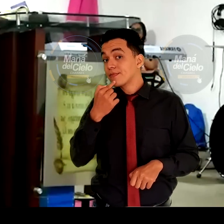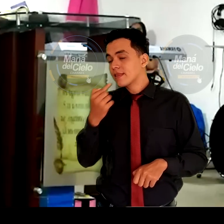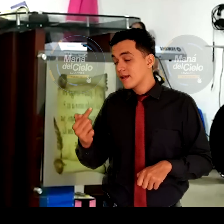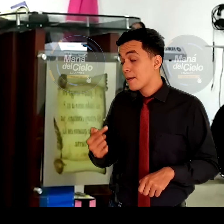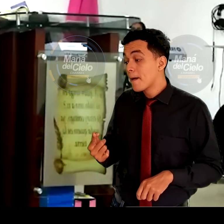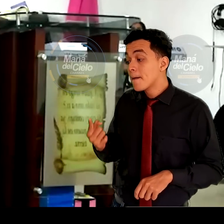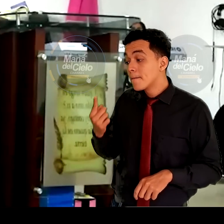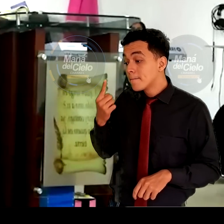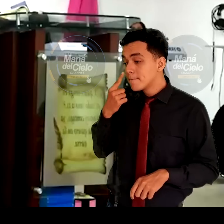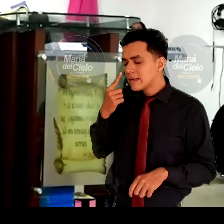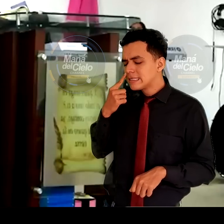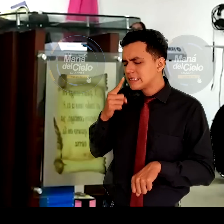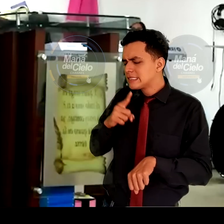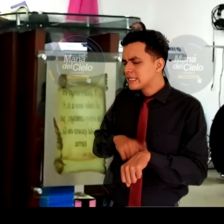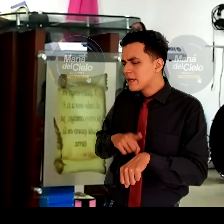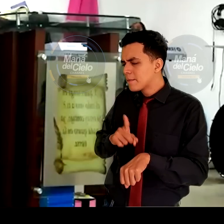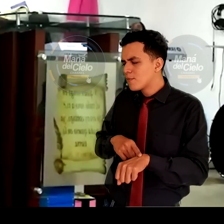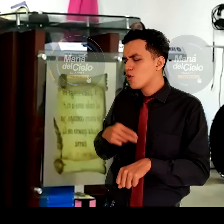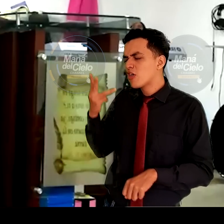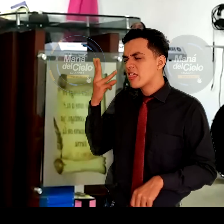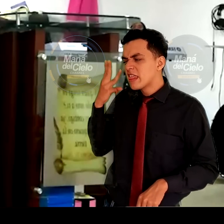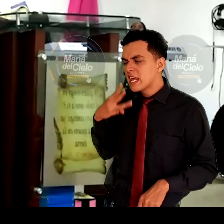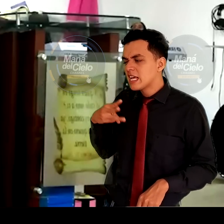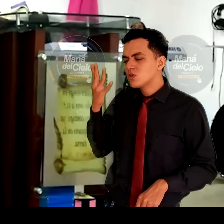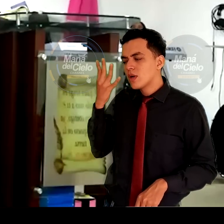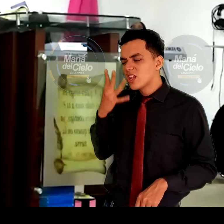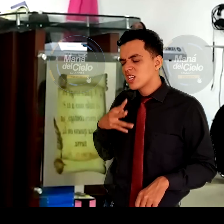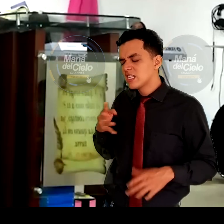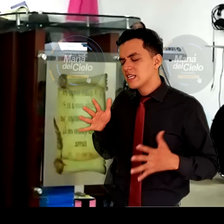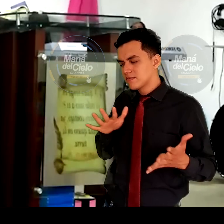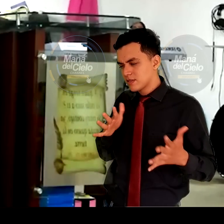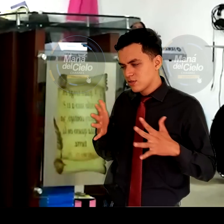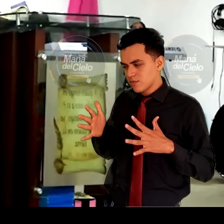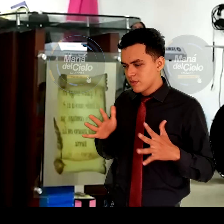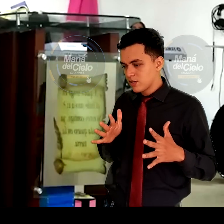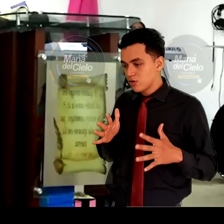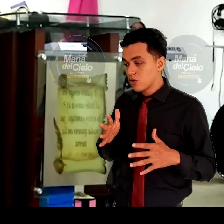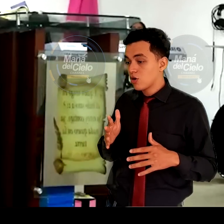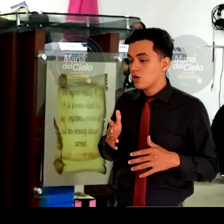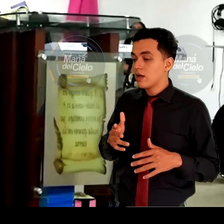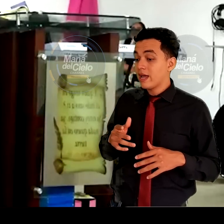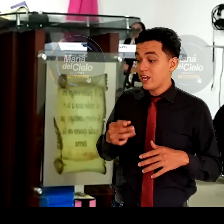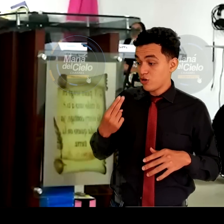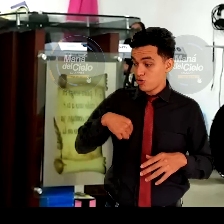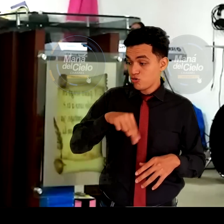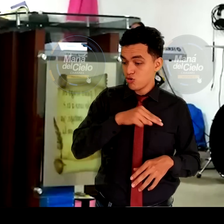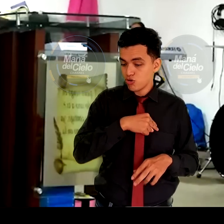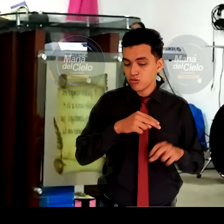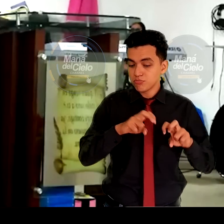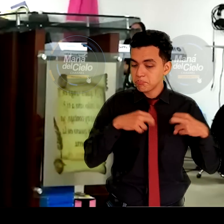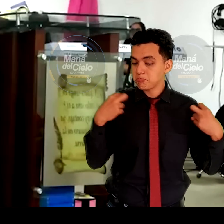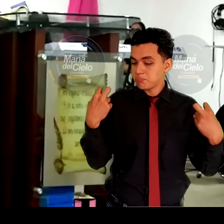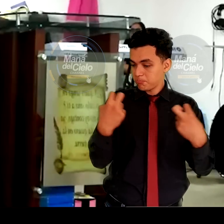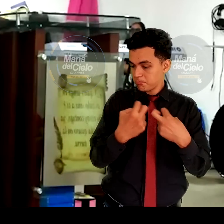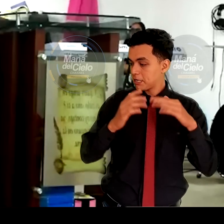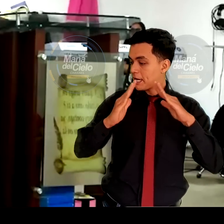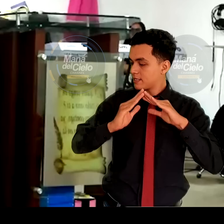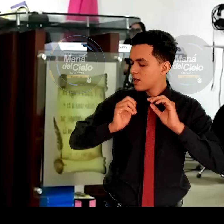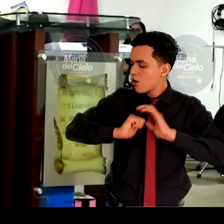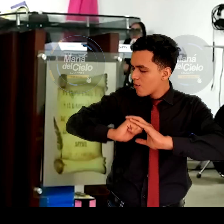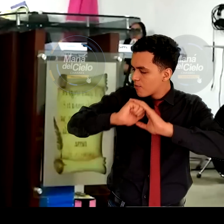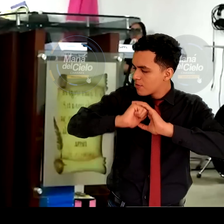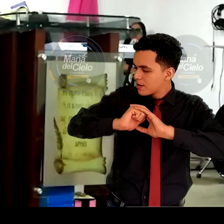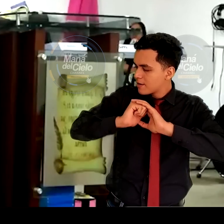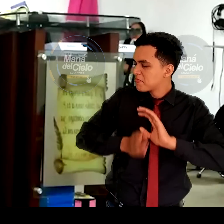dije: dame de plazo unos 3-4 días para hacer un devocional, a ver qué va a pasar. Y vamos a orar. Comenzamos a